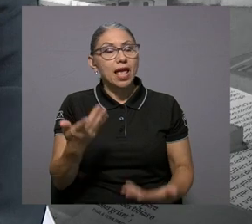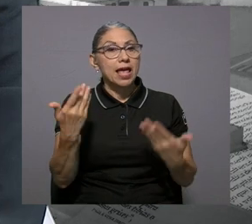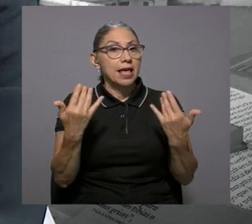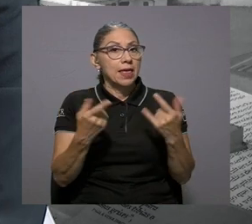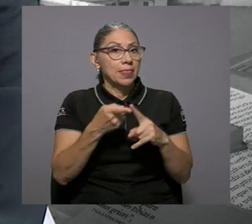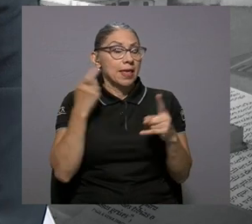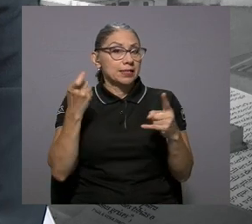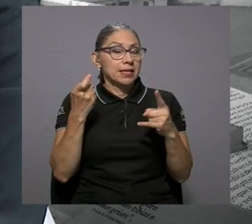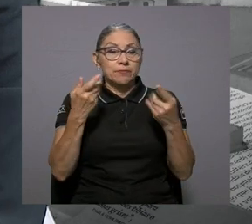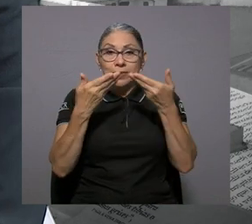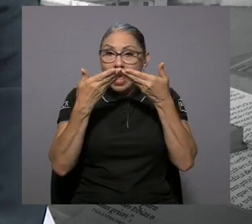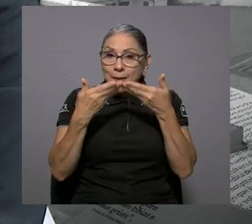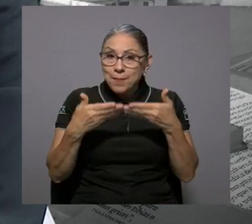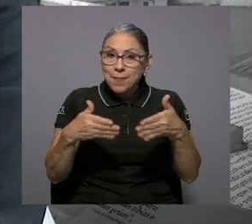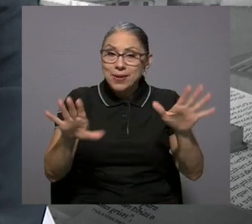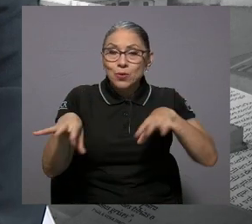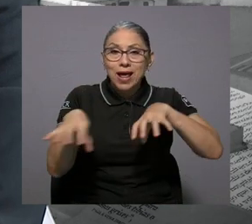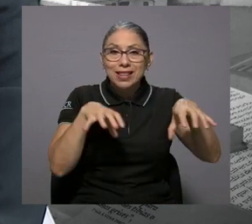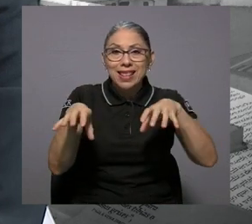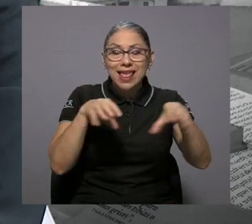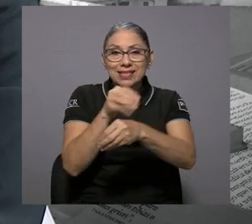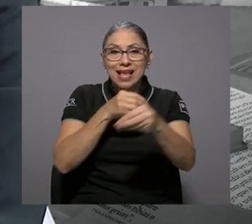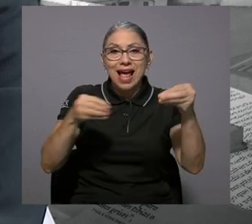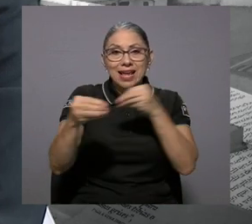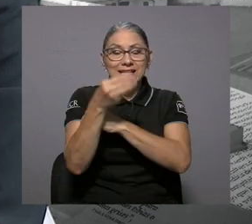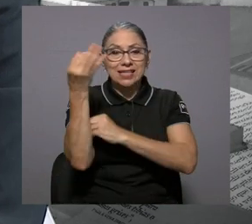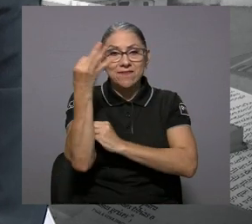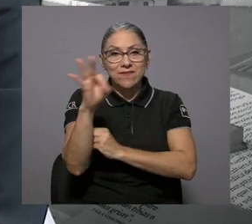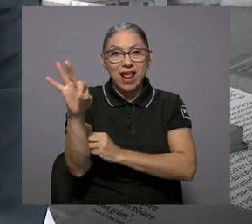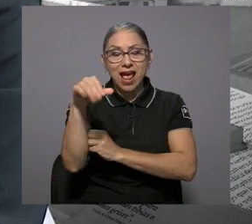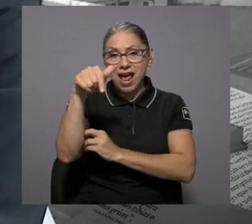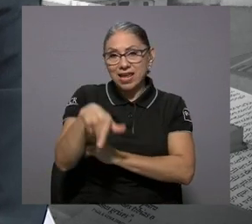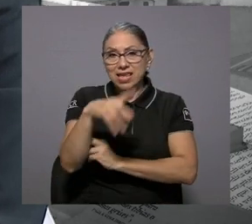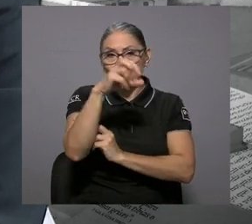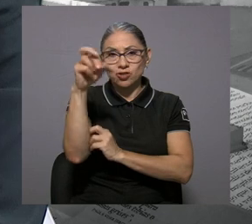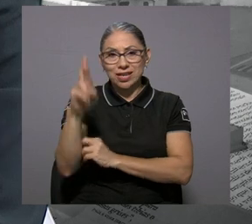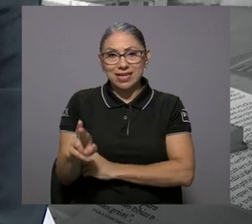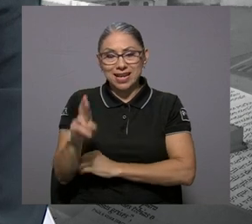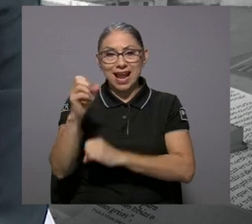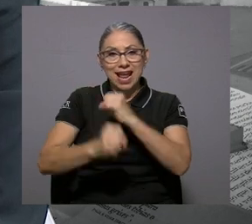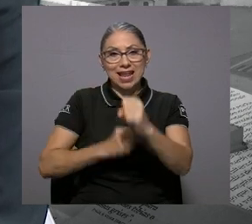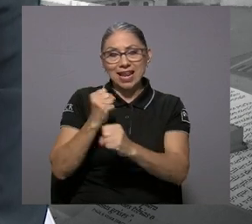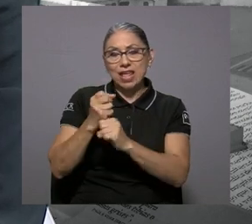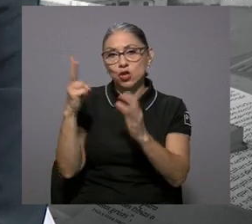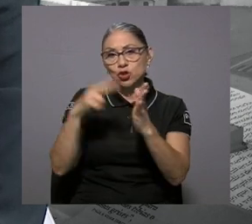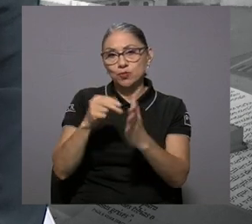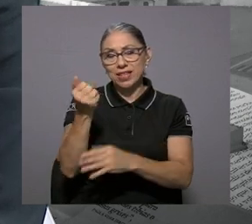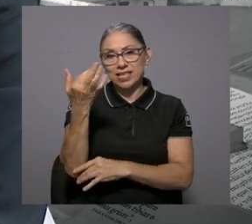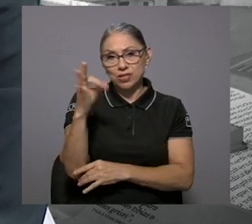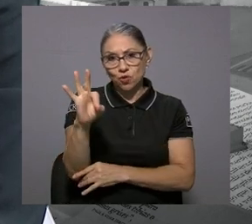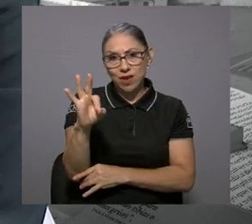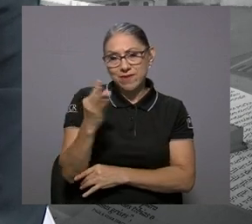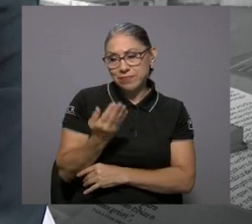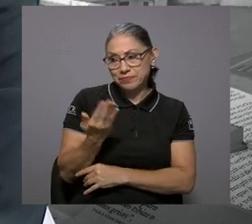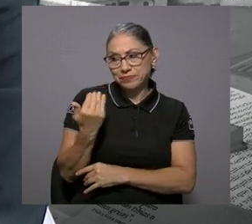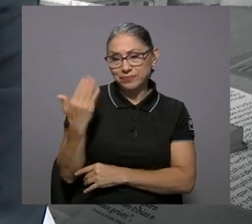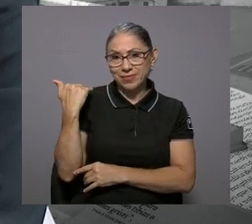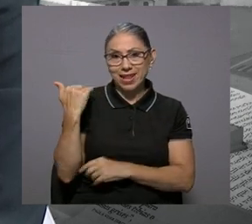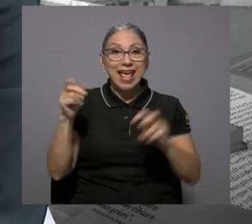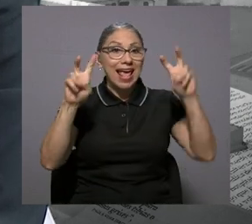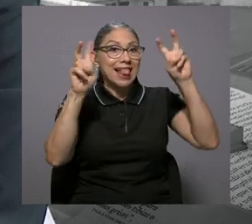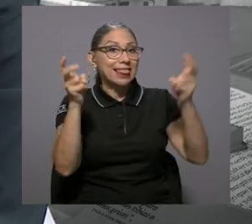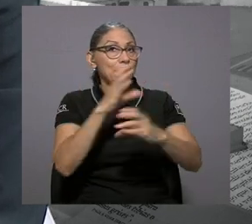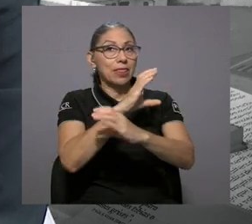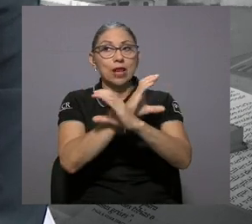apertura de las actividades de la agencia francesa aquí en Costa Rica en 2019, el tema